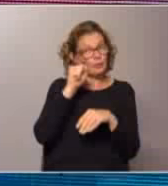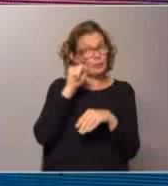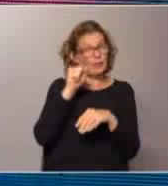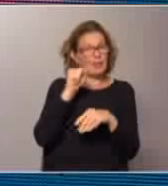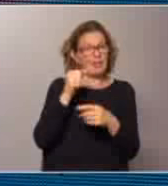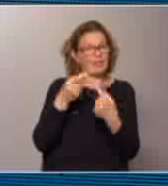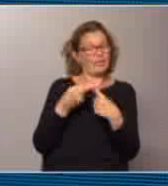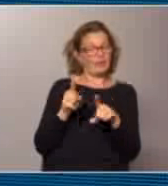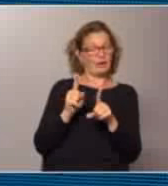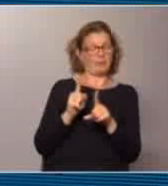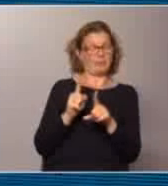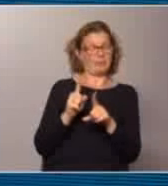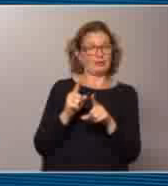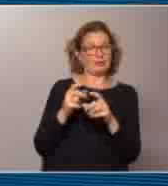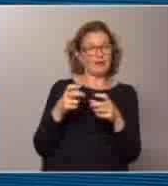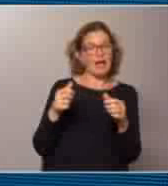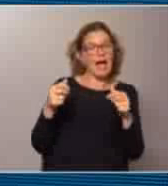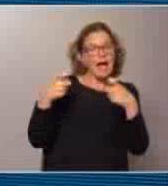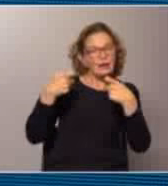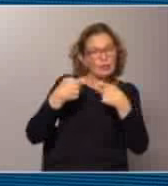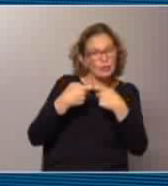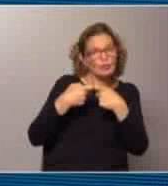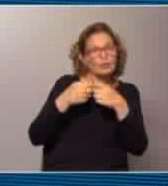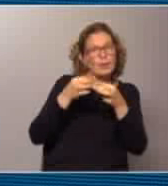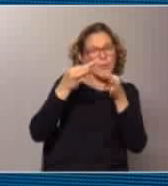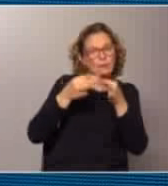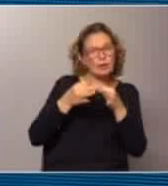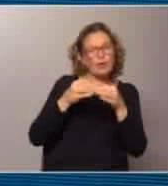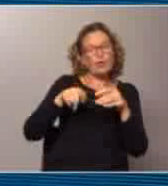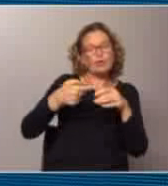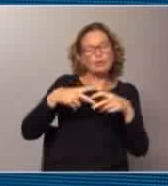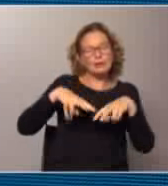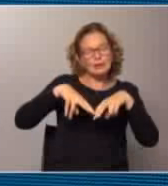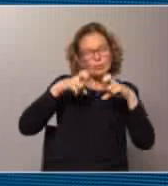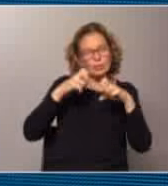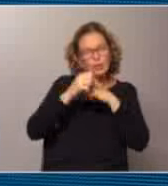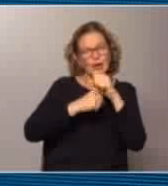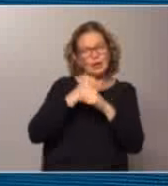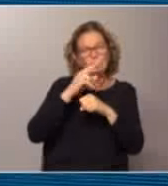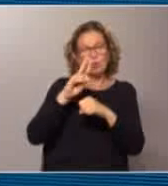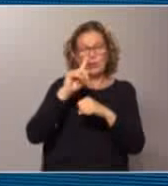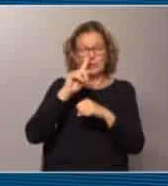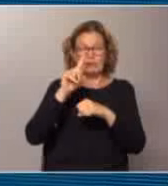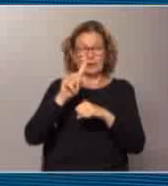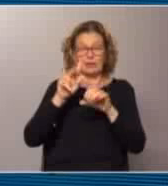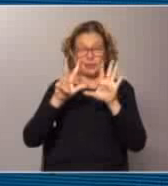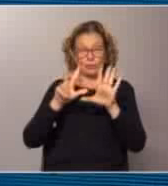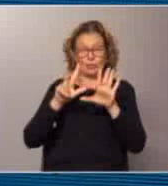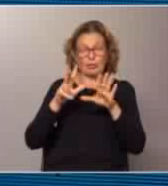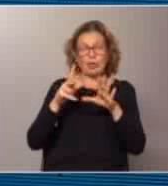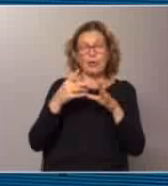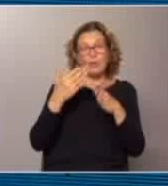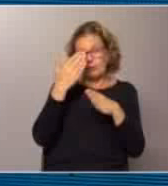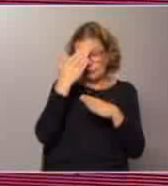se asocia muy bien con otros estudios también de 2018 que muestra como frente a la posibilidad de obtener